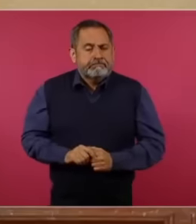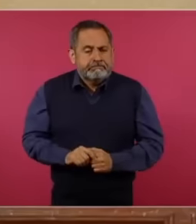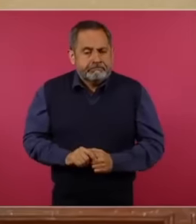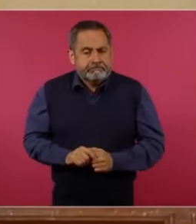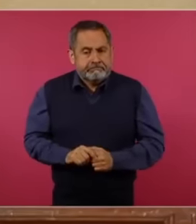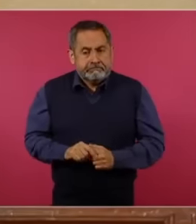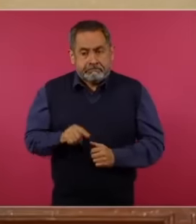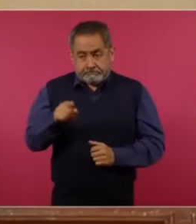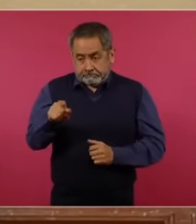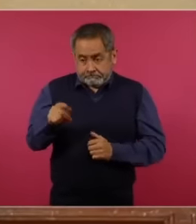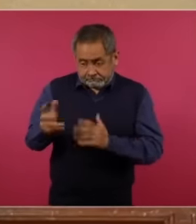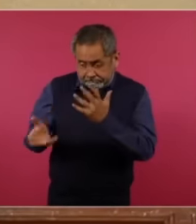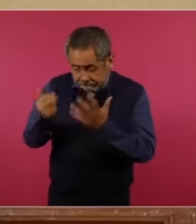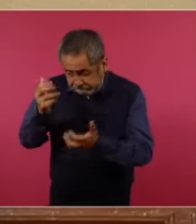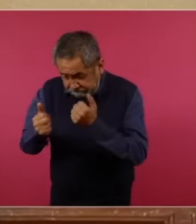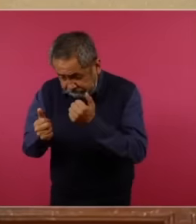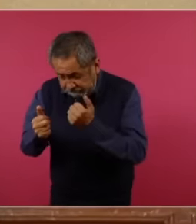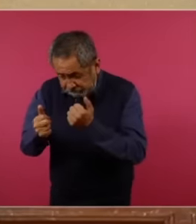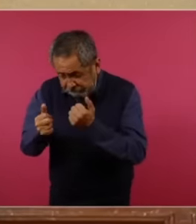se detuvo